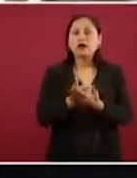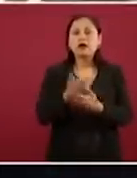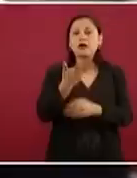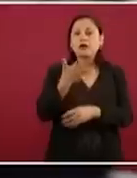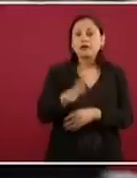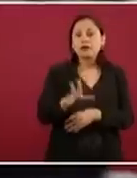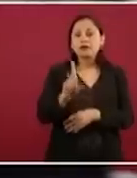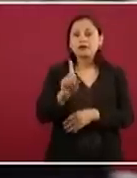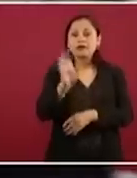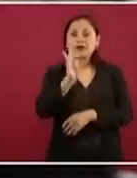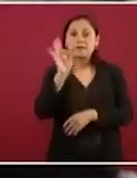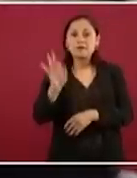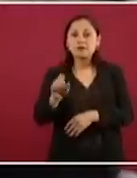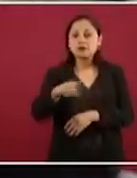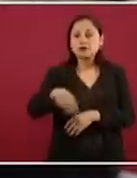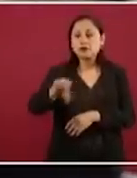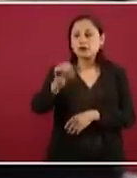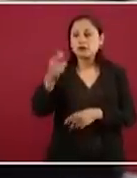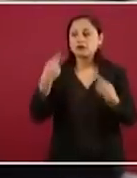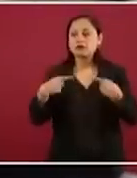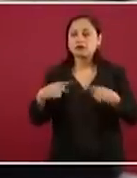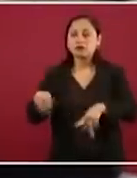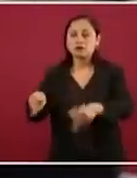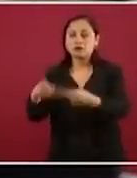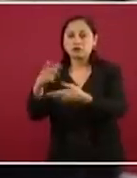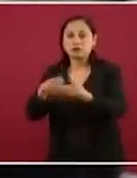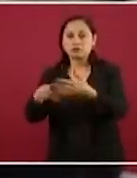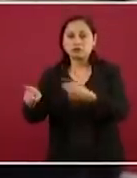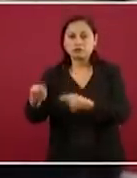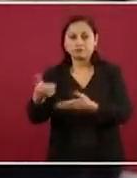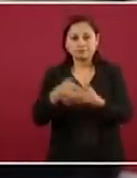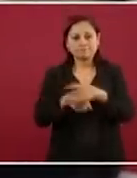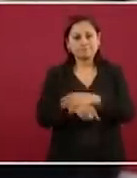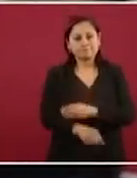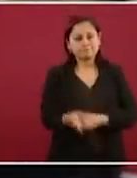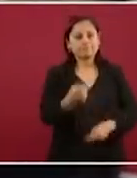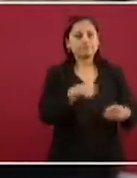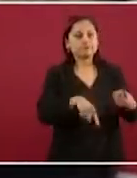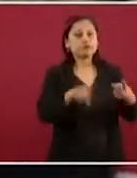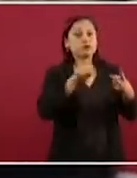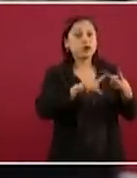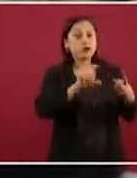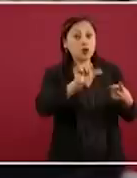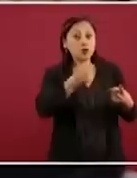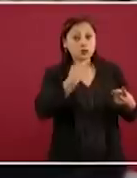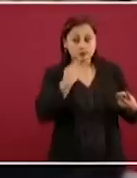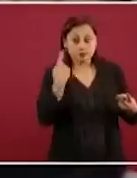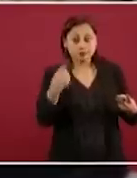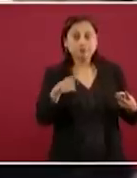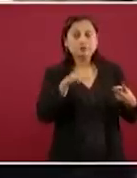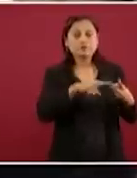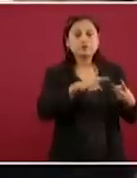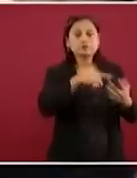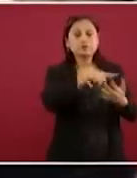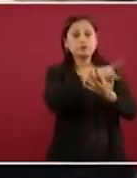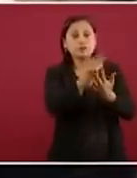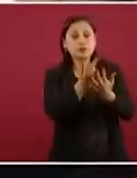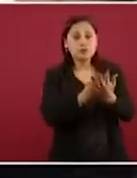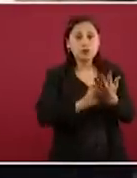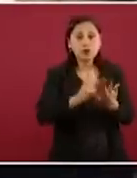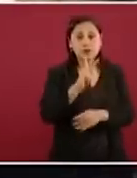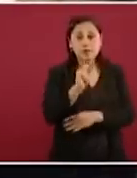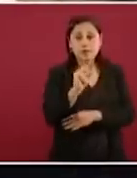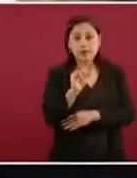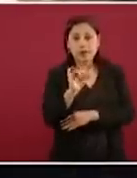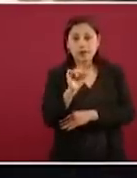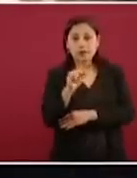proveedores. Y la otra denuncia, presidente, es el programa paisano tiene carencias. Ante la llegada de los héroes